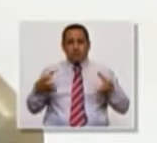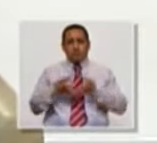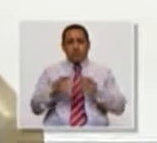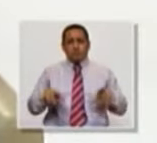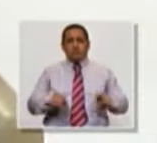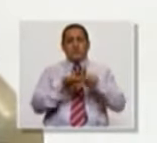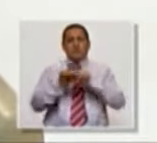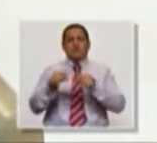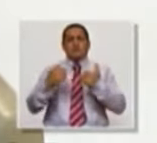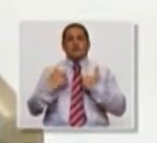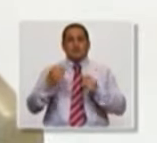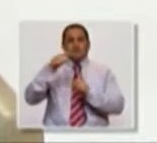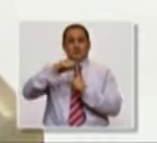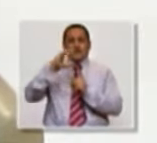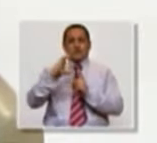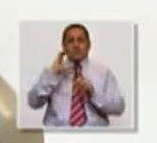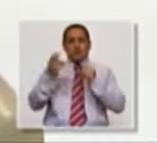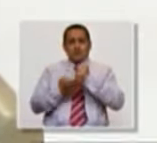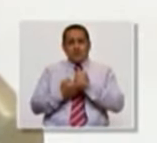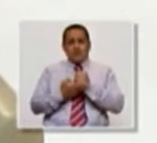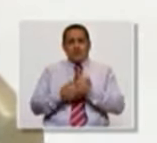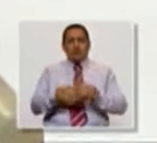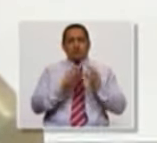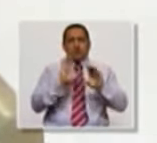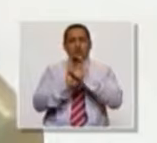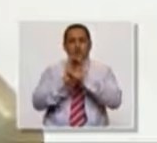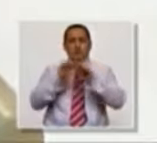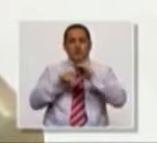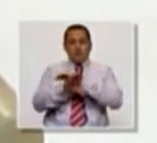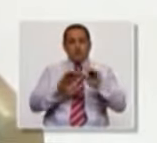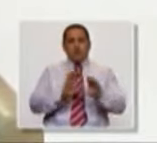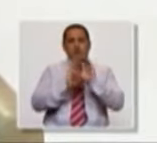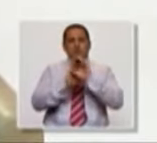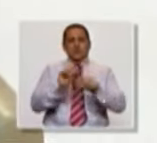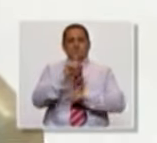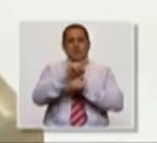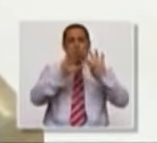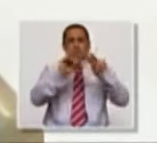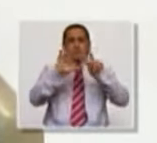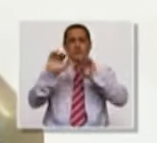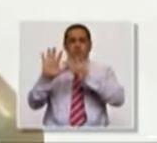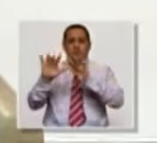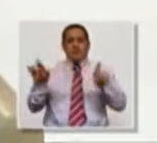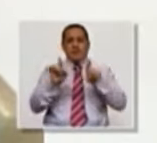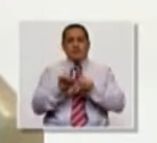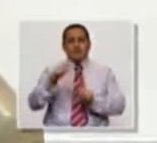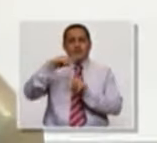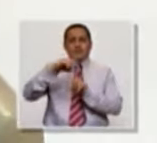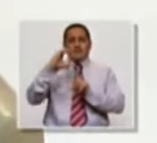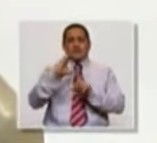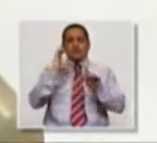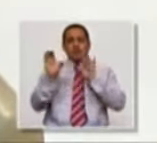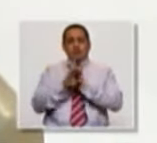a que teníamos Tribunal de Garantías Constitucionales ya en la Constitución del 79, ha sido el Tribunal